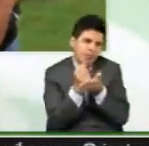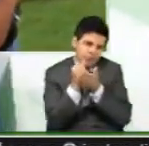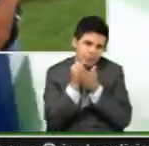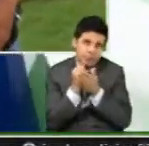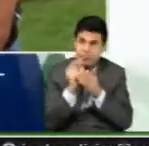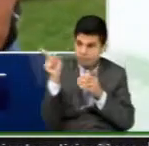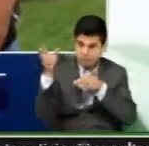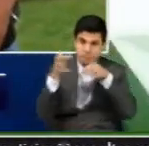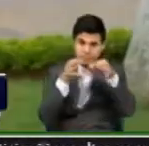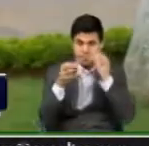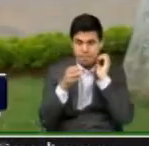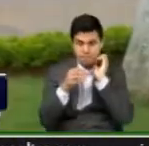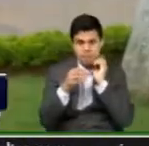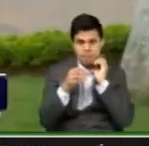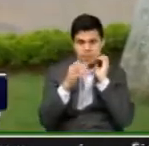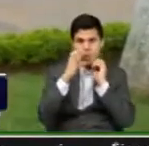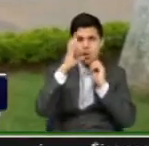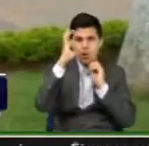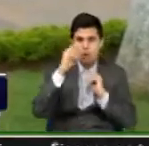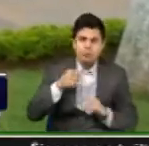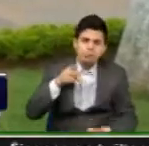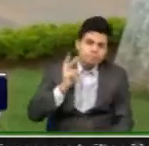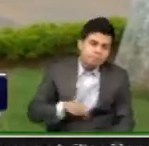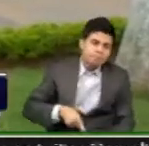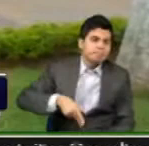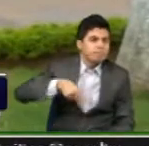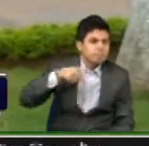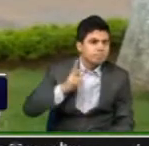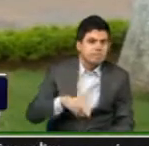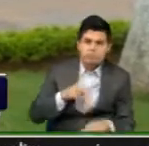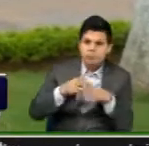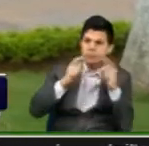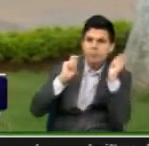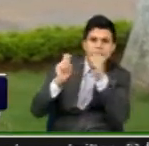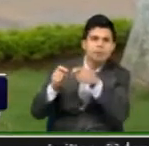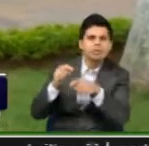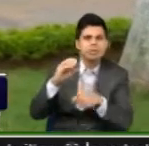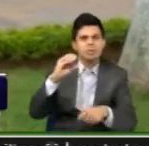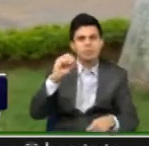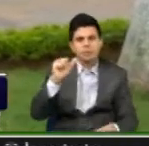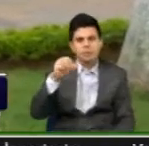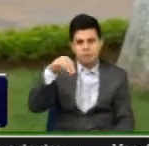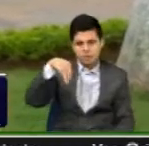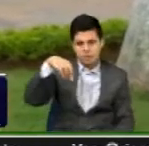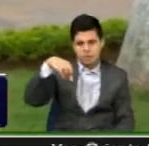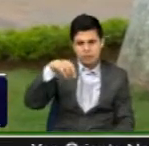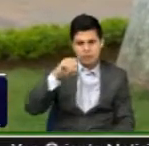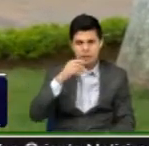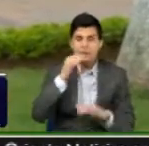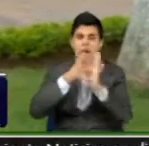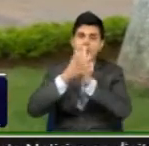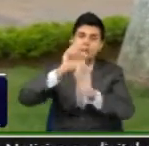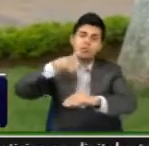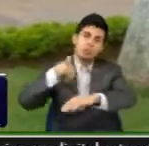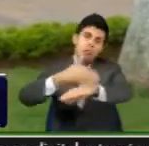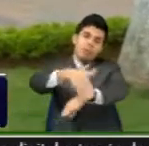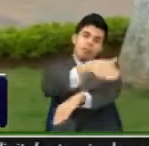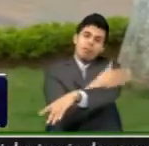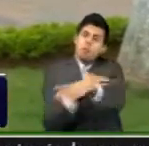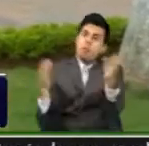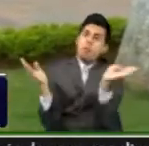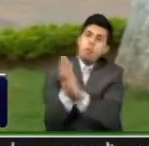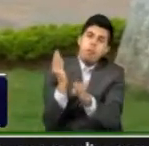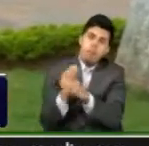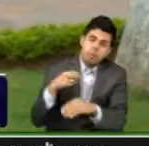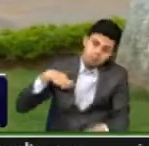Hola, muy buenas tardes. Se trata de un hombre que deambula por las calles, es conocido con el alias del campo. Se asegura que hace unos años, por culpa de la violencia,